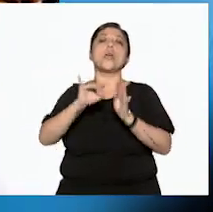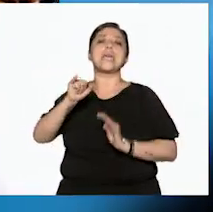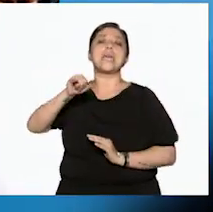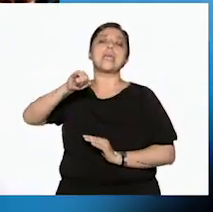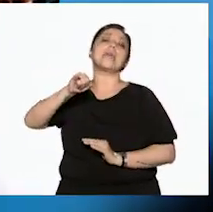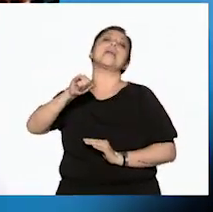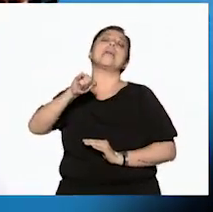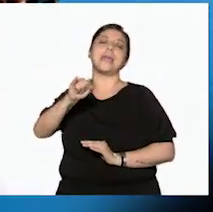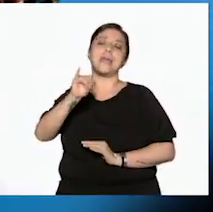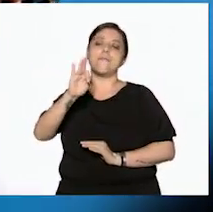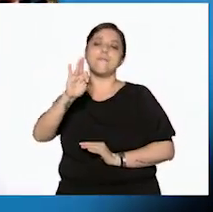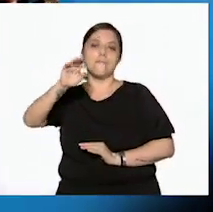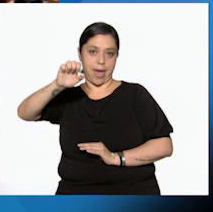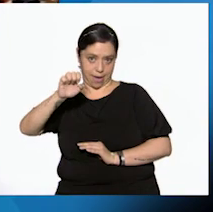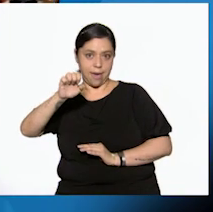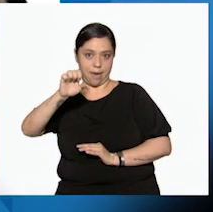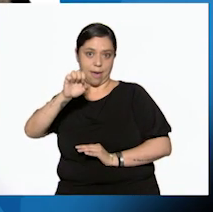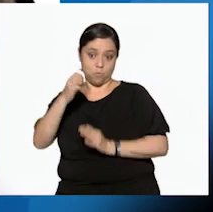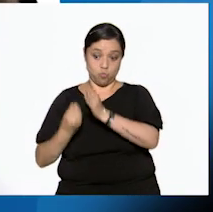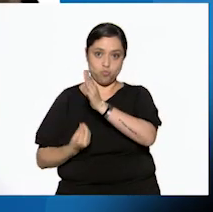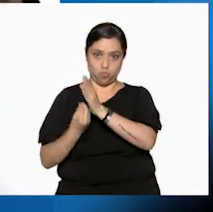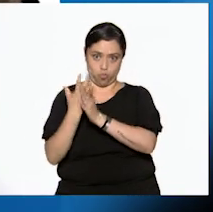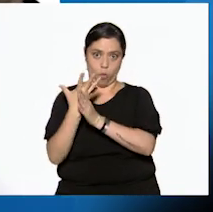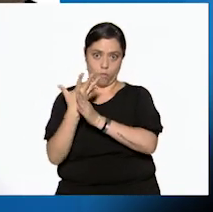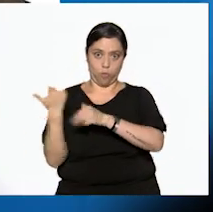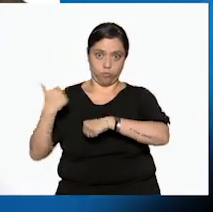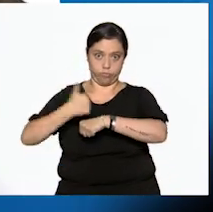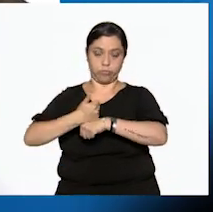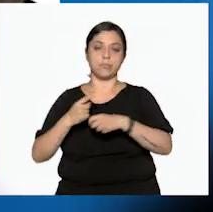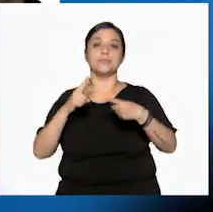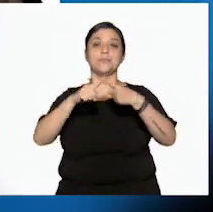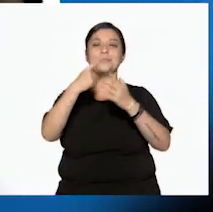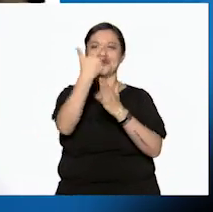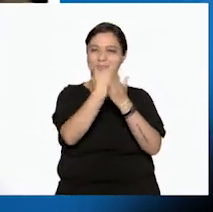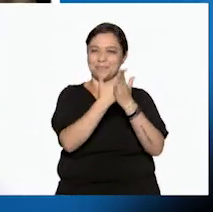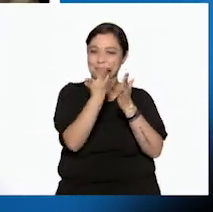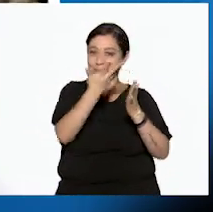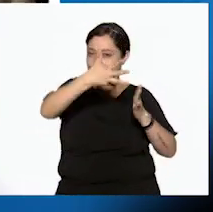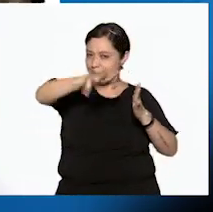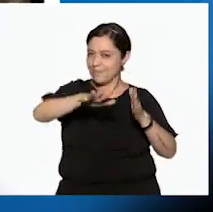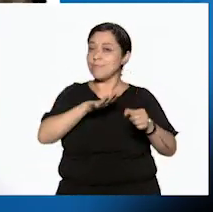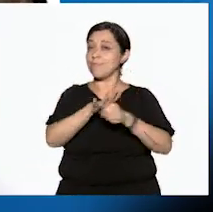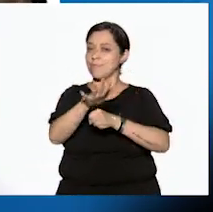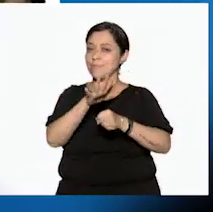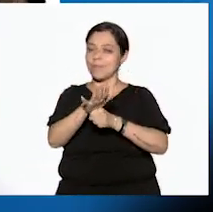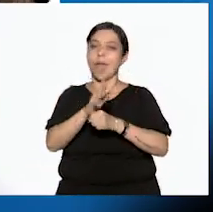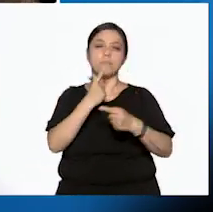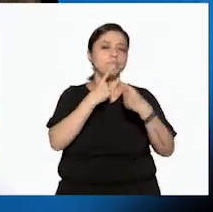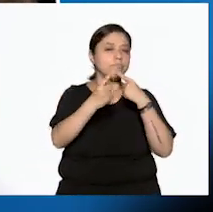Instituto Federal Electoral. En la posición número 10 de nuestro conteo aparece